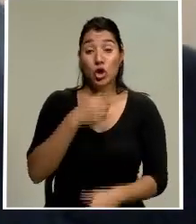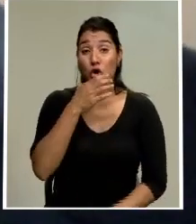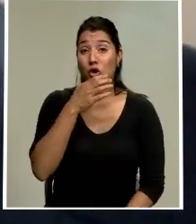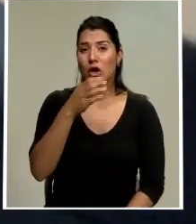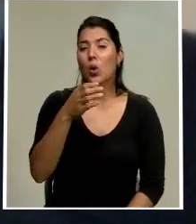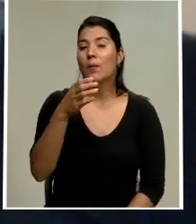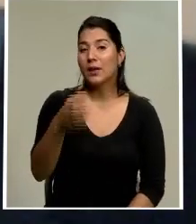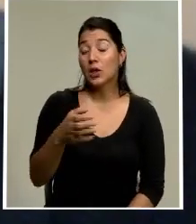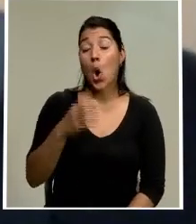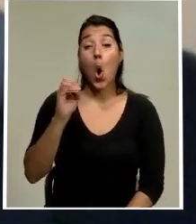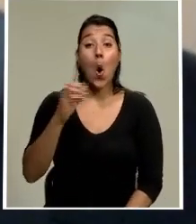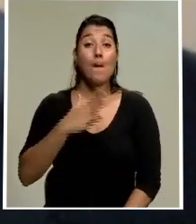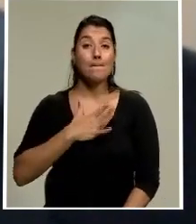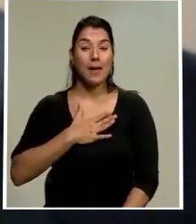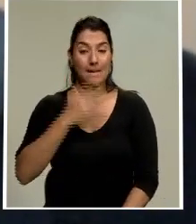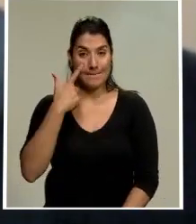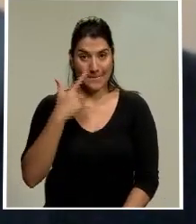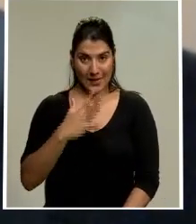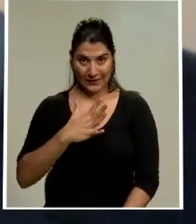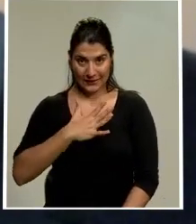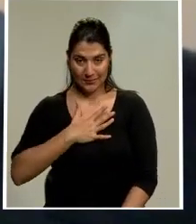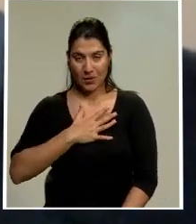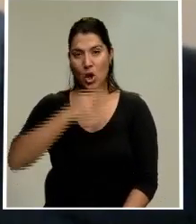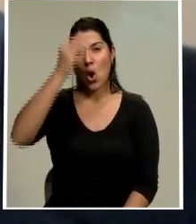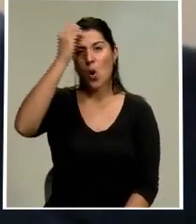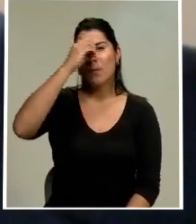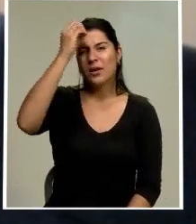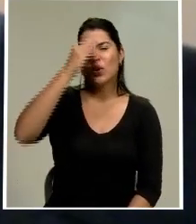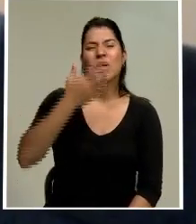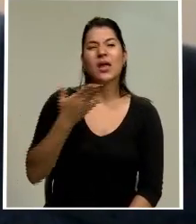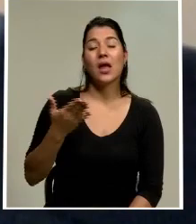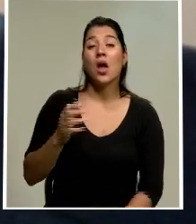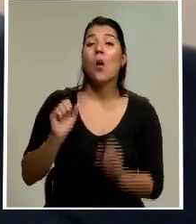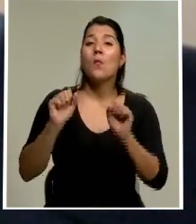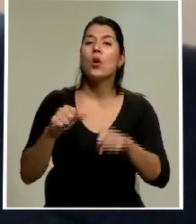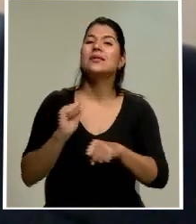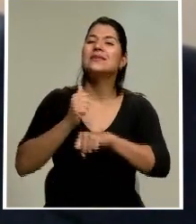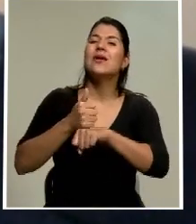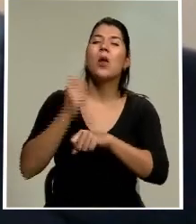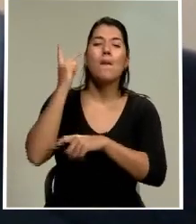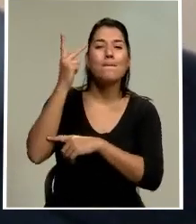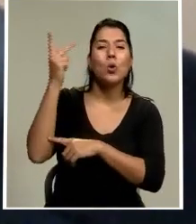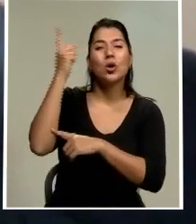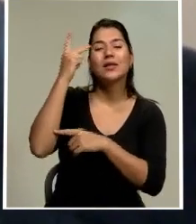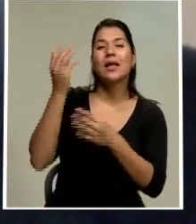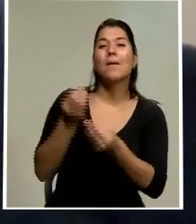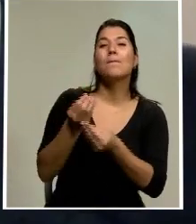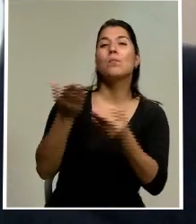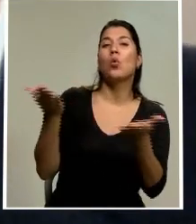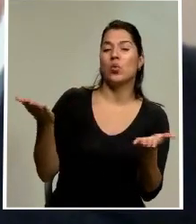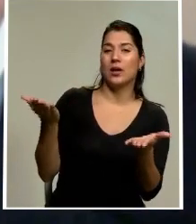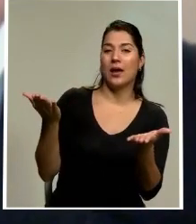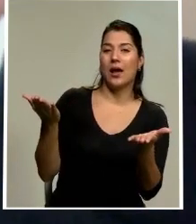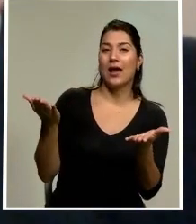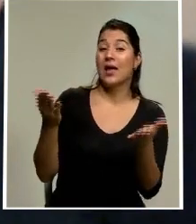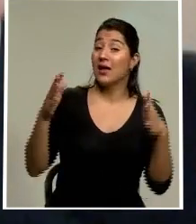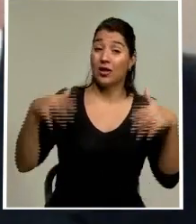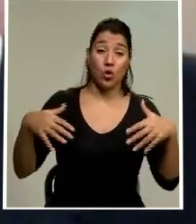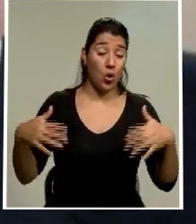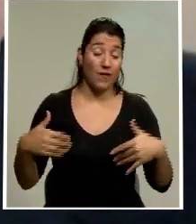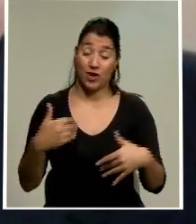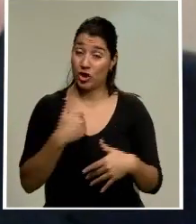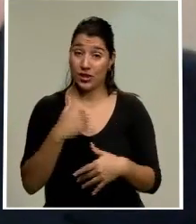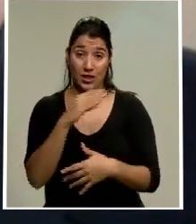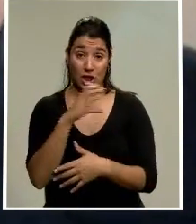recomiendo, o me parece a mí desde mi punto de vista, es establecer una política pública que no hemos tenido